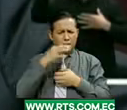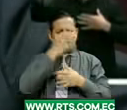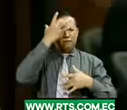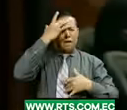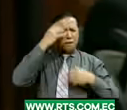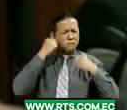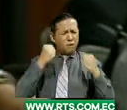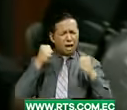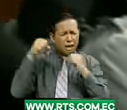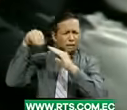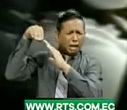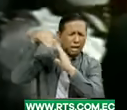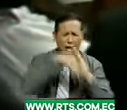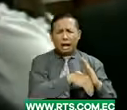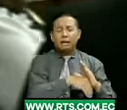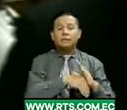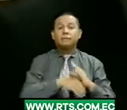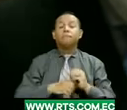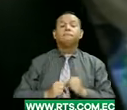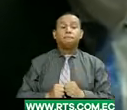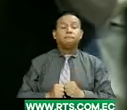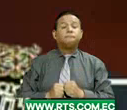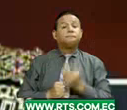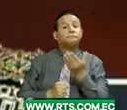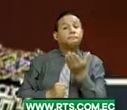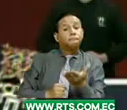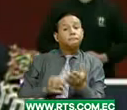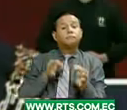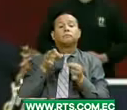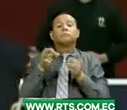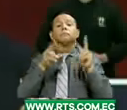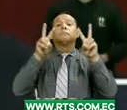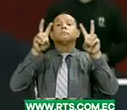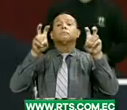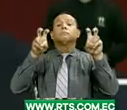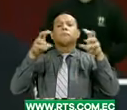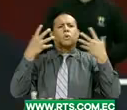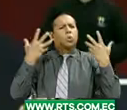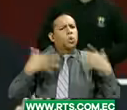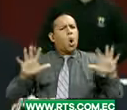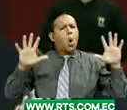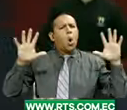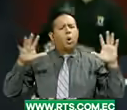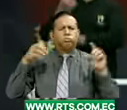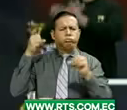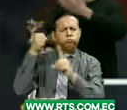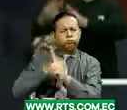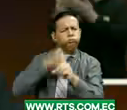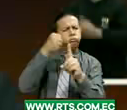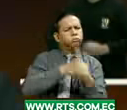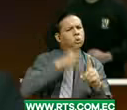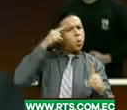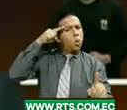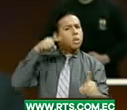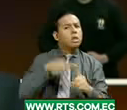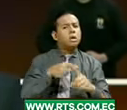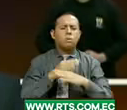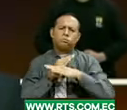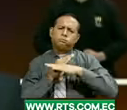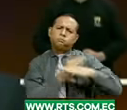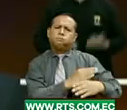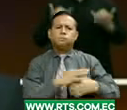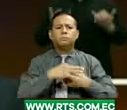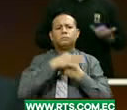brutal. Lasso indicó que se trabaja desde todos los frentes para no dar tregua a la pandemia. Desde hoy